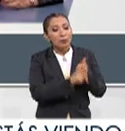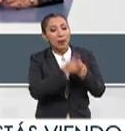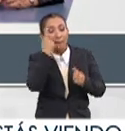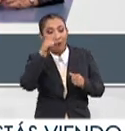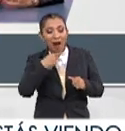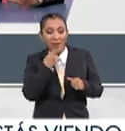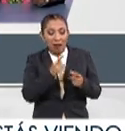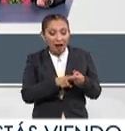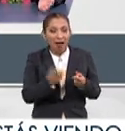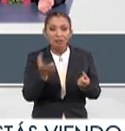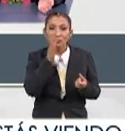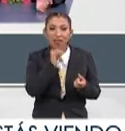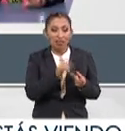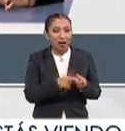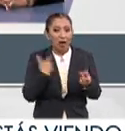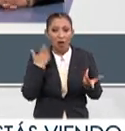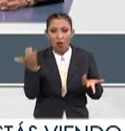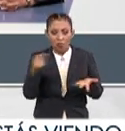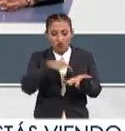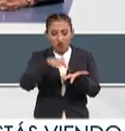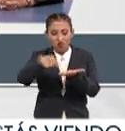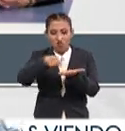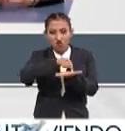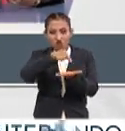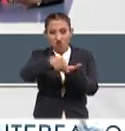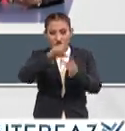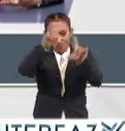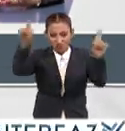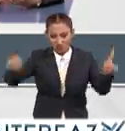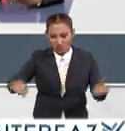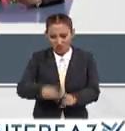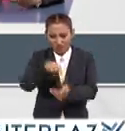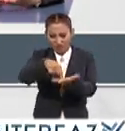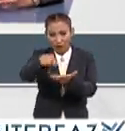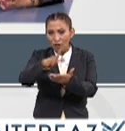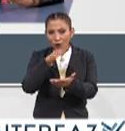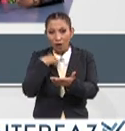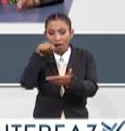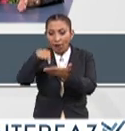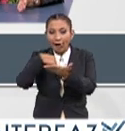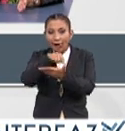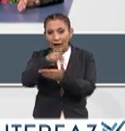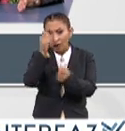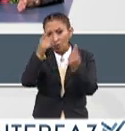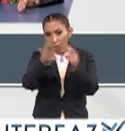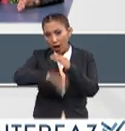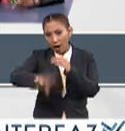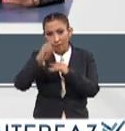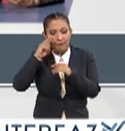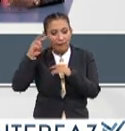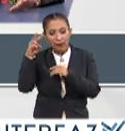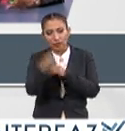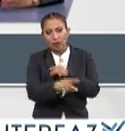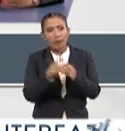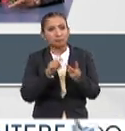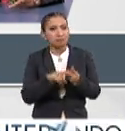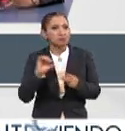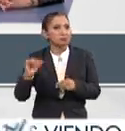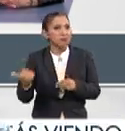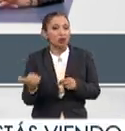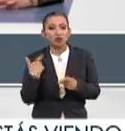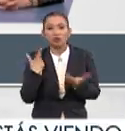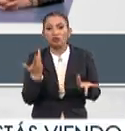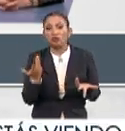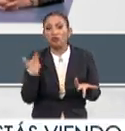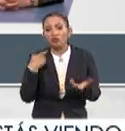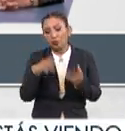dificultad para hablar, entonces tableros de comunicación no verbal, en fin, ciertas cosas en el área visual, bueno, pues todos